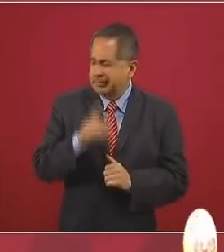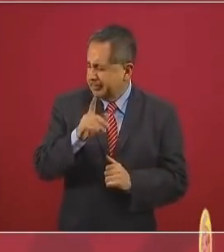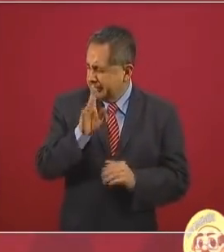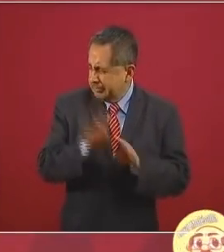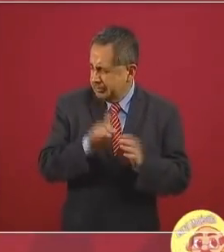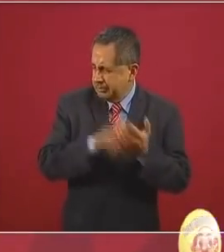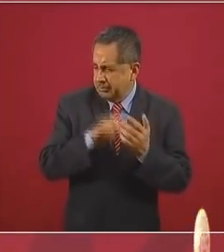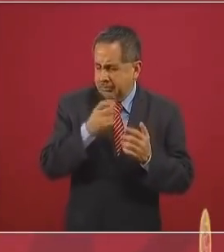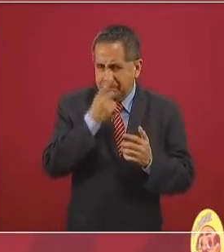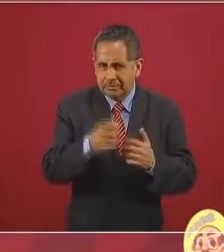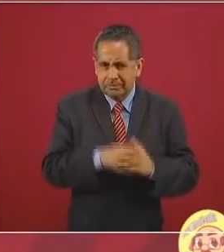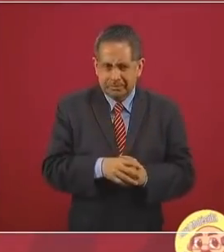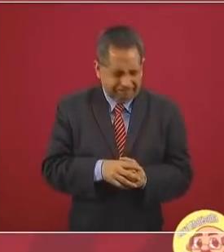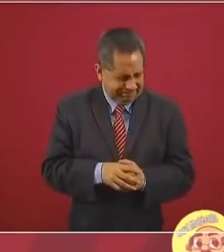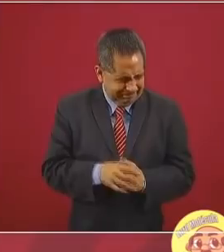especie de